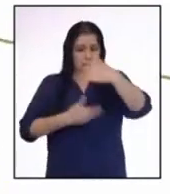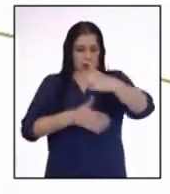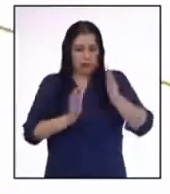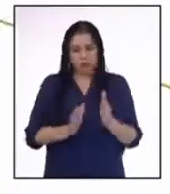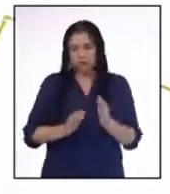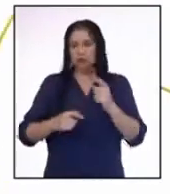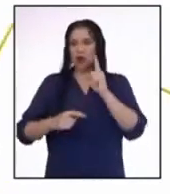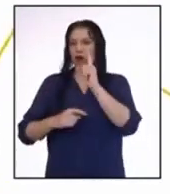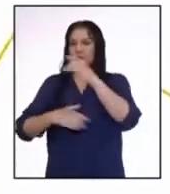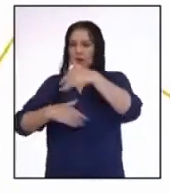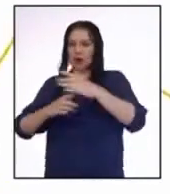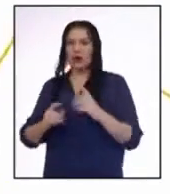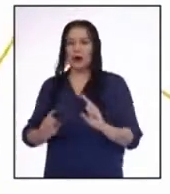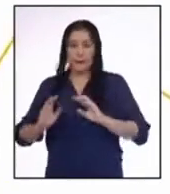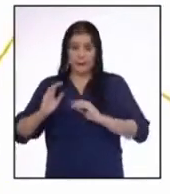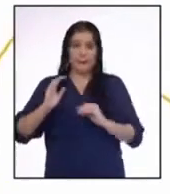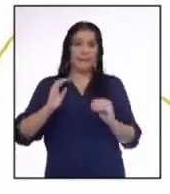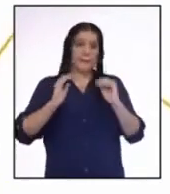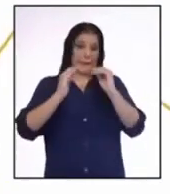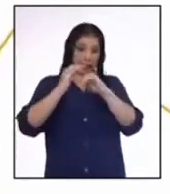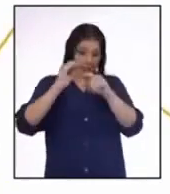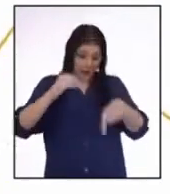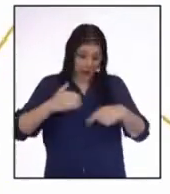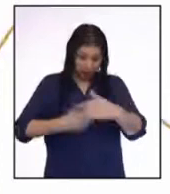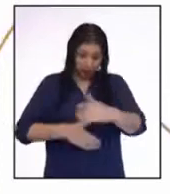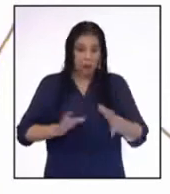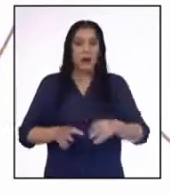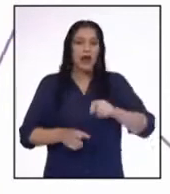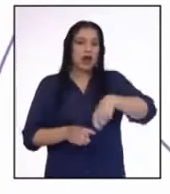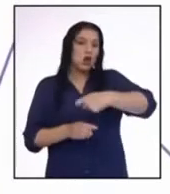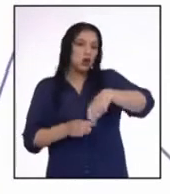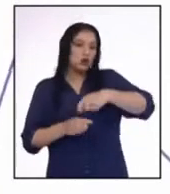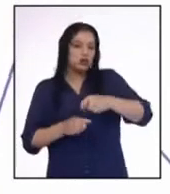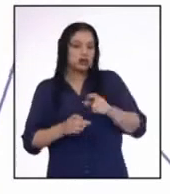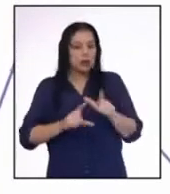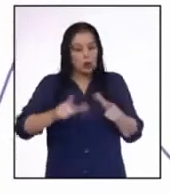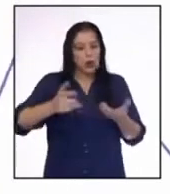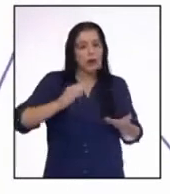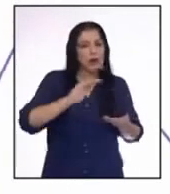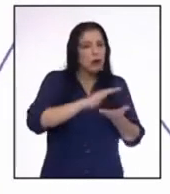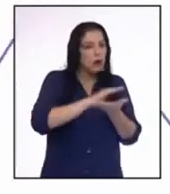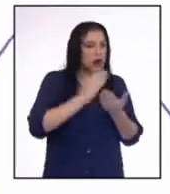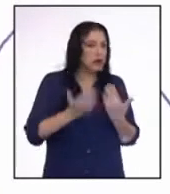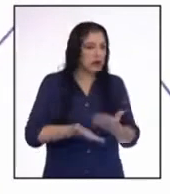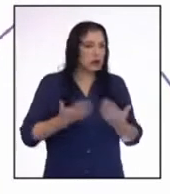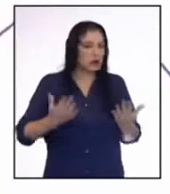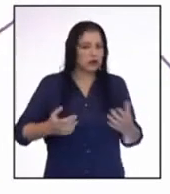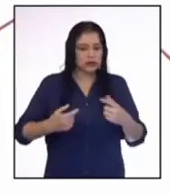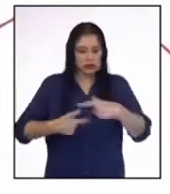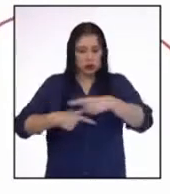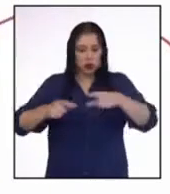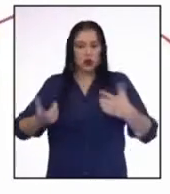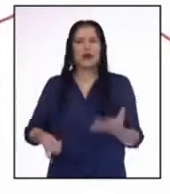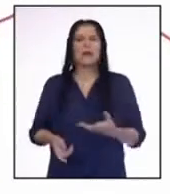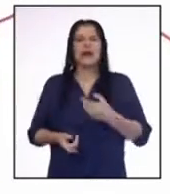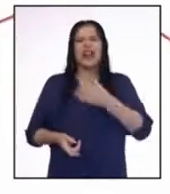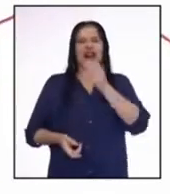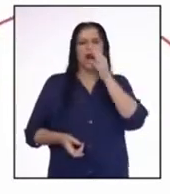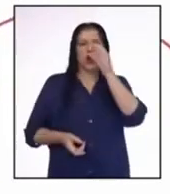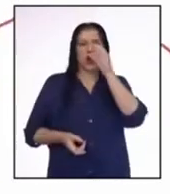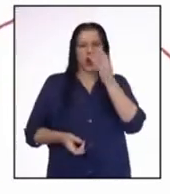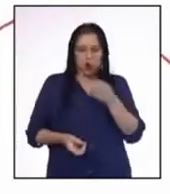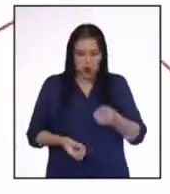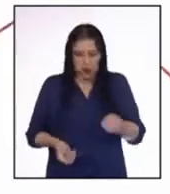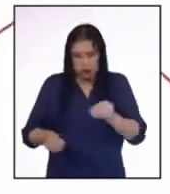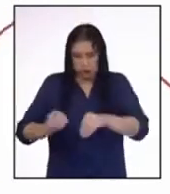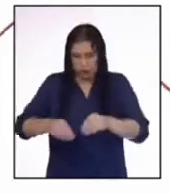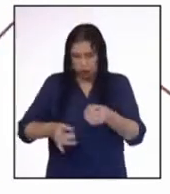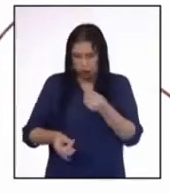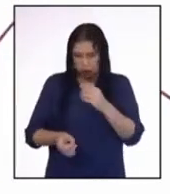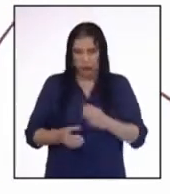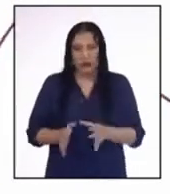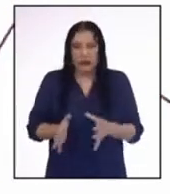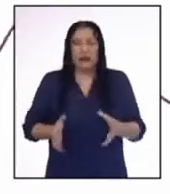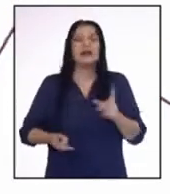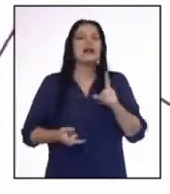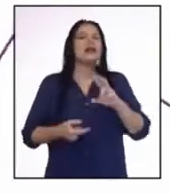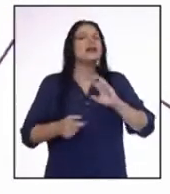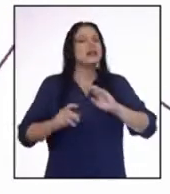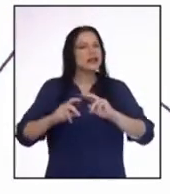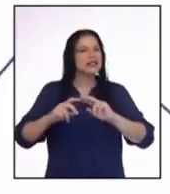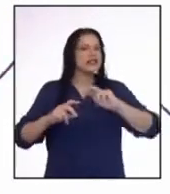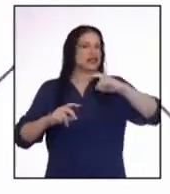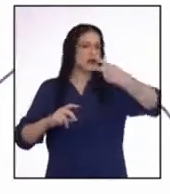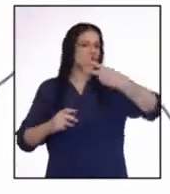ambiente. En el primer nivel tenemos la cocina, un depósito y un espacio para la crianza de cuyes. En cuanto al segundo nivel,